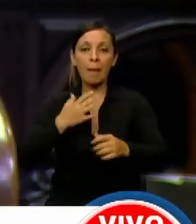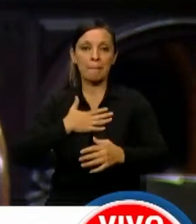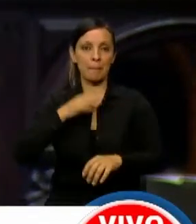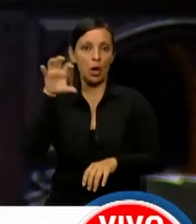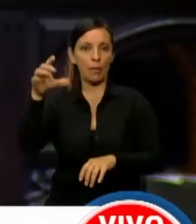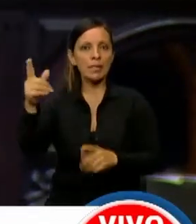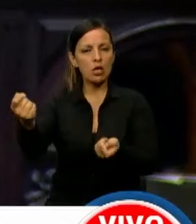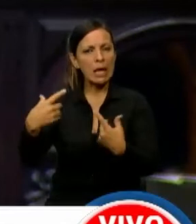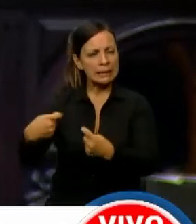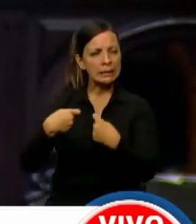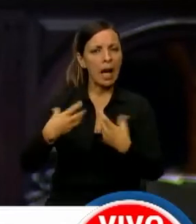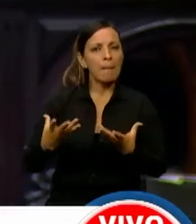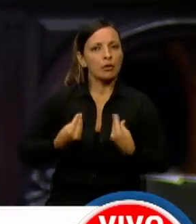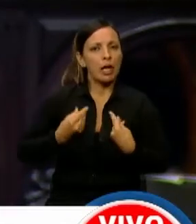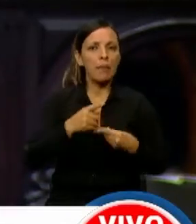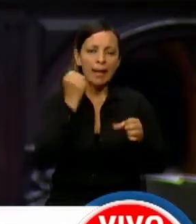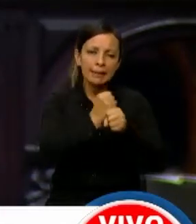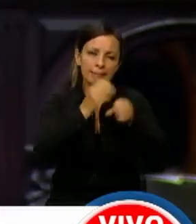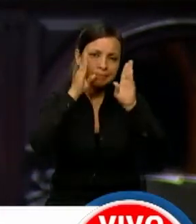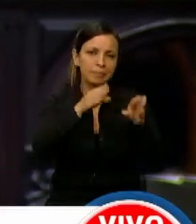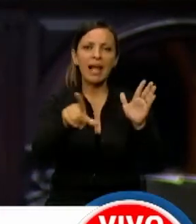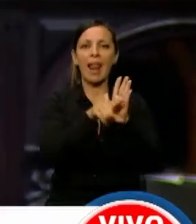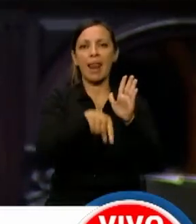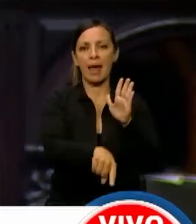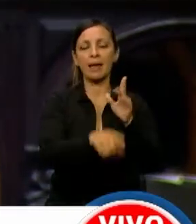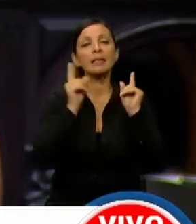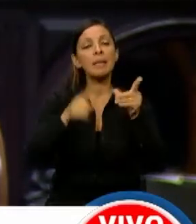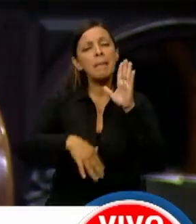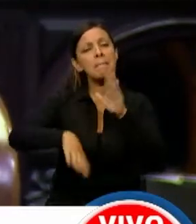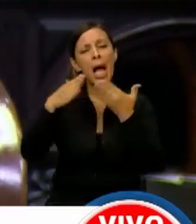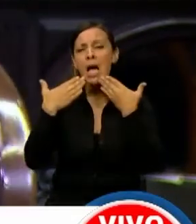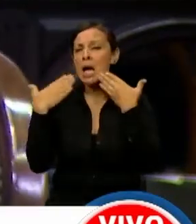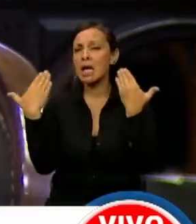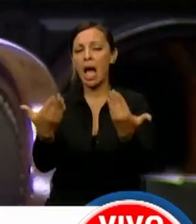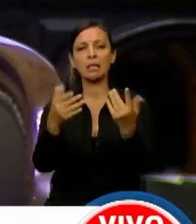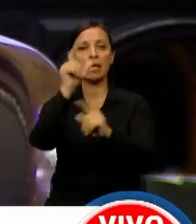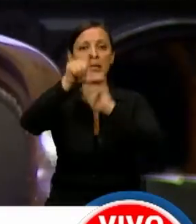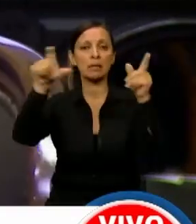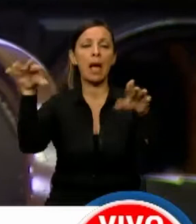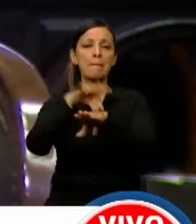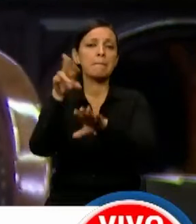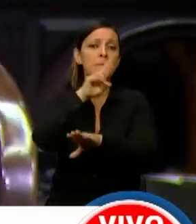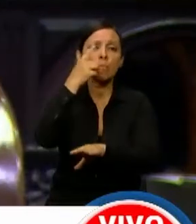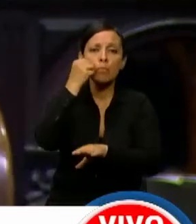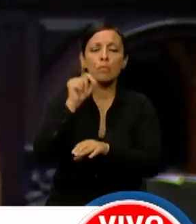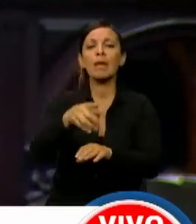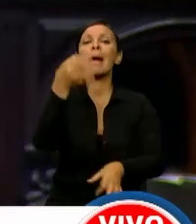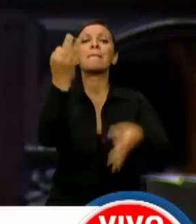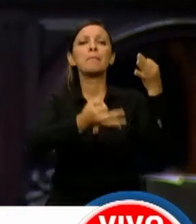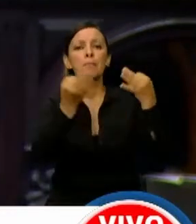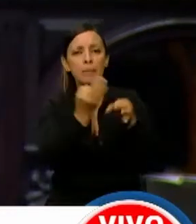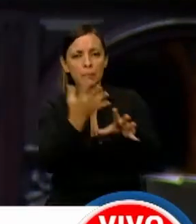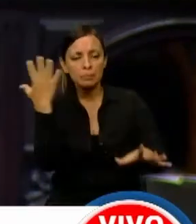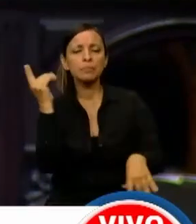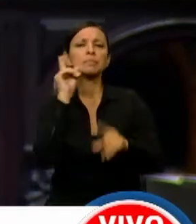nos alentaron para trabajar en esta ley, y sobre todo a los y las pediatras, los y las